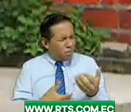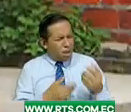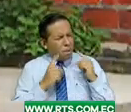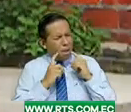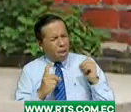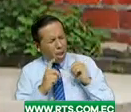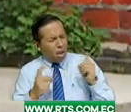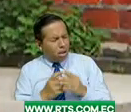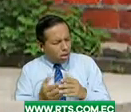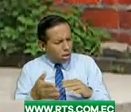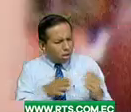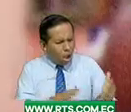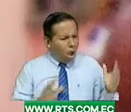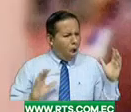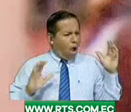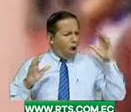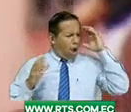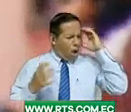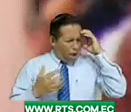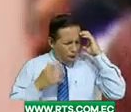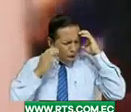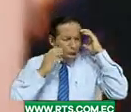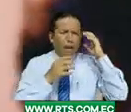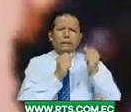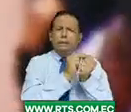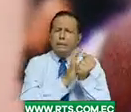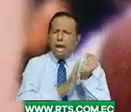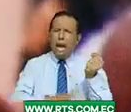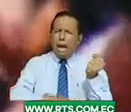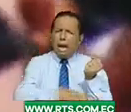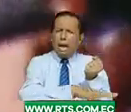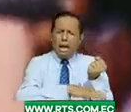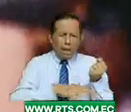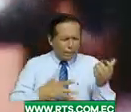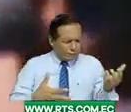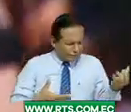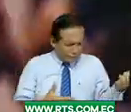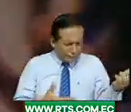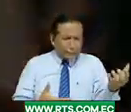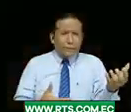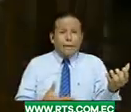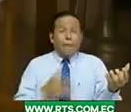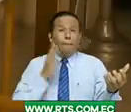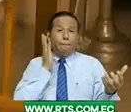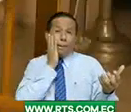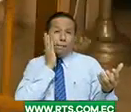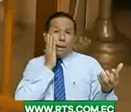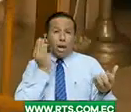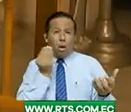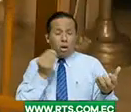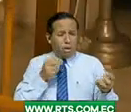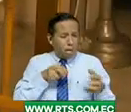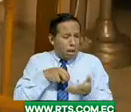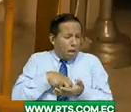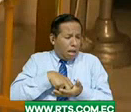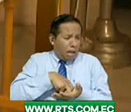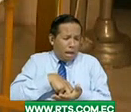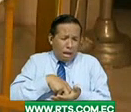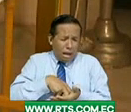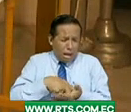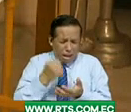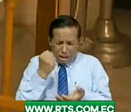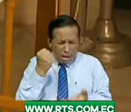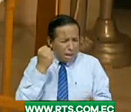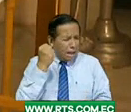cuerpo del infante sobre la cama, manchado con su propia sangre. Al pie de ese lecho permanecía la joven madre arrodillada con el